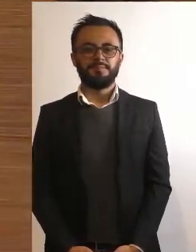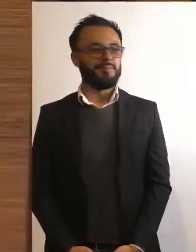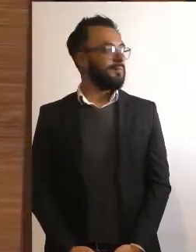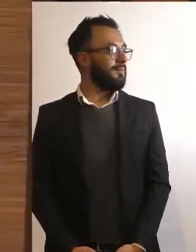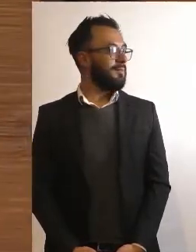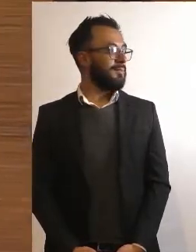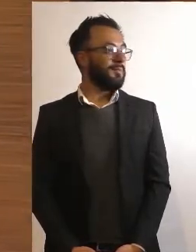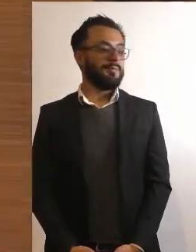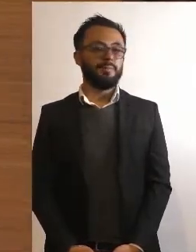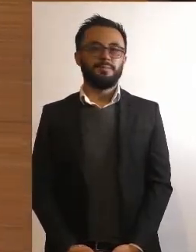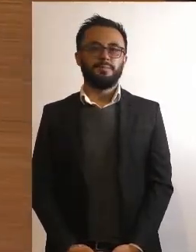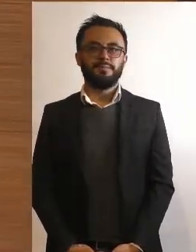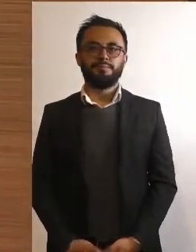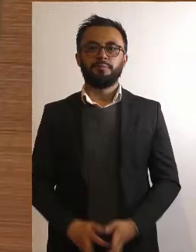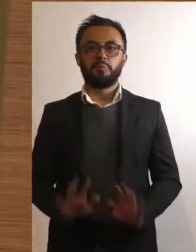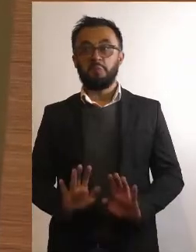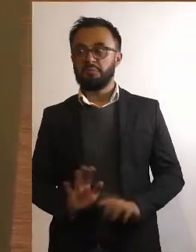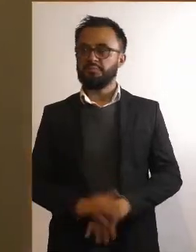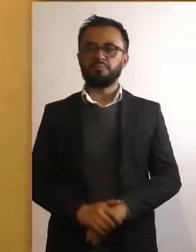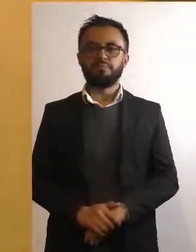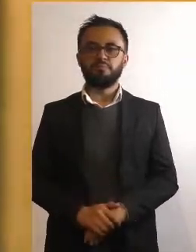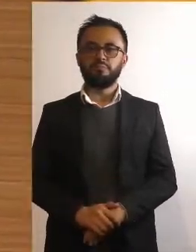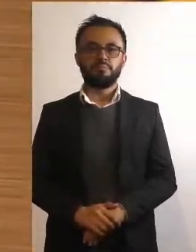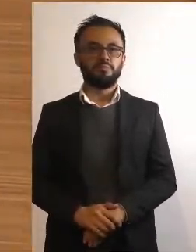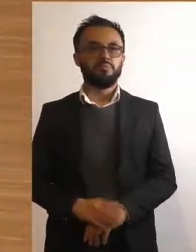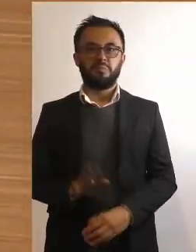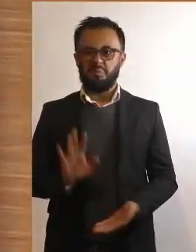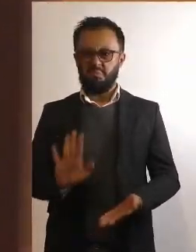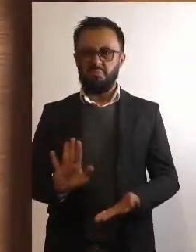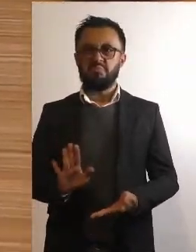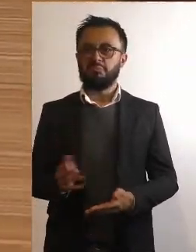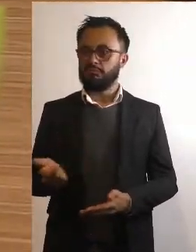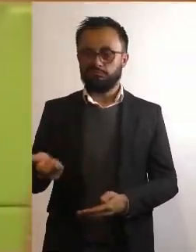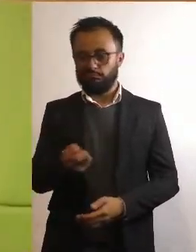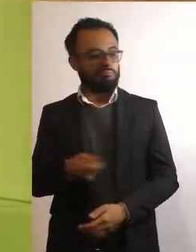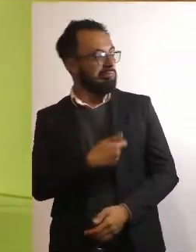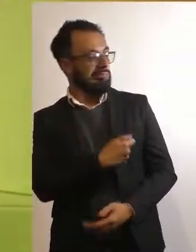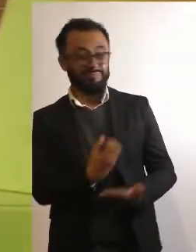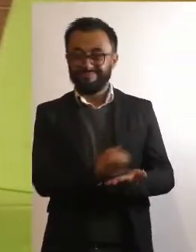Bueno, mientras llega el señalador, hemos